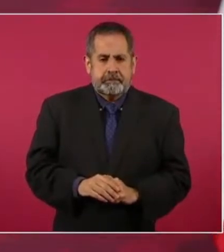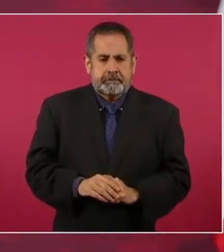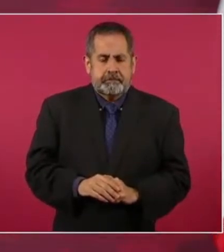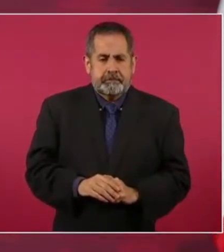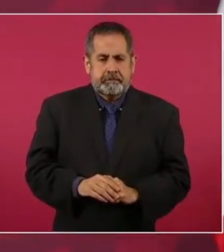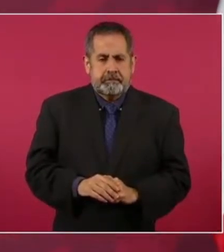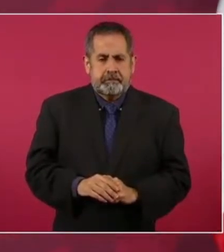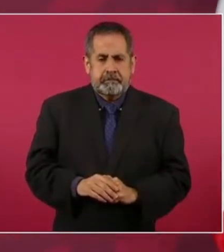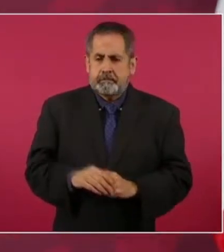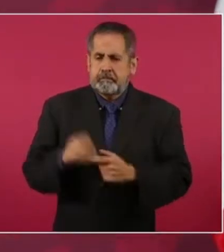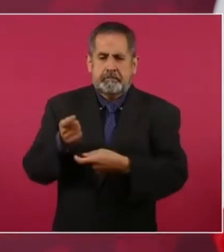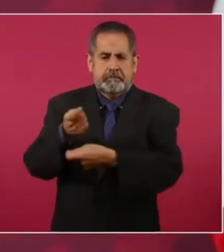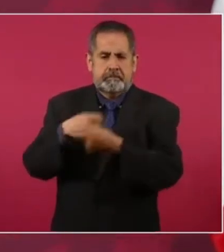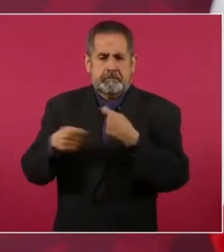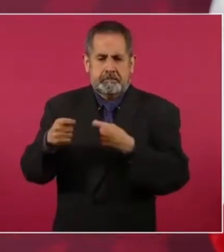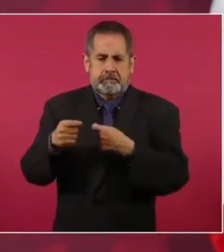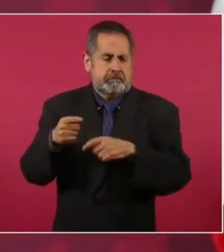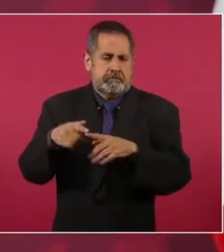Entra